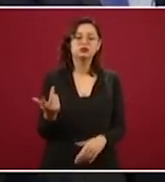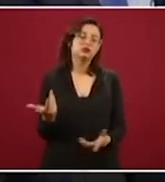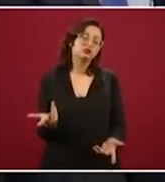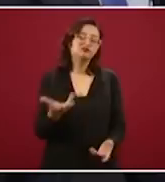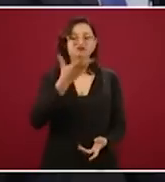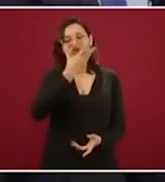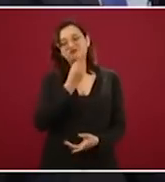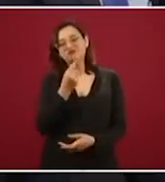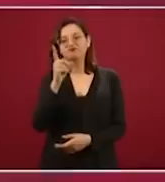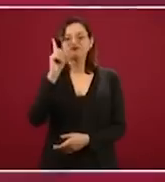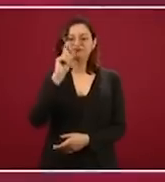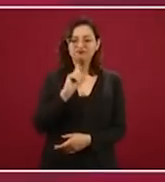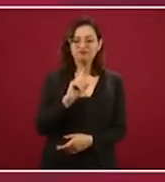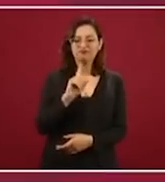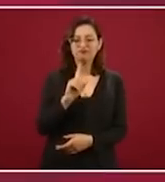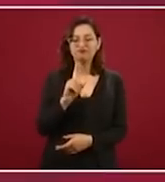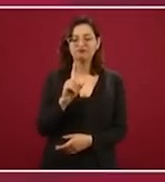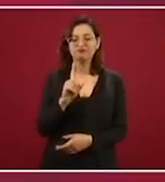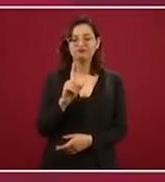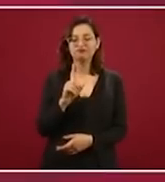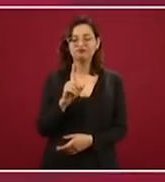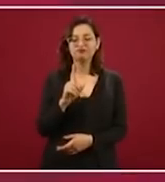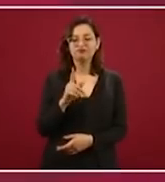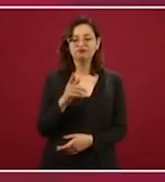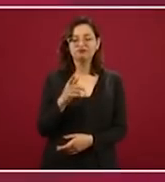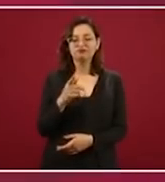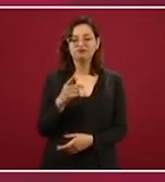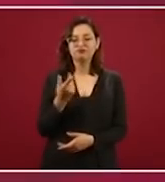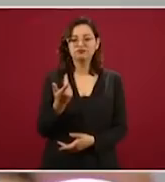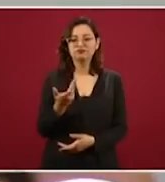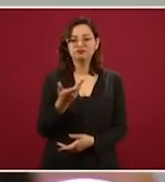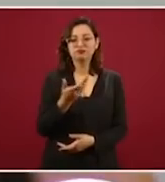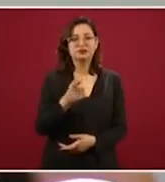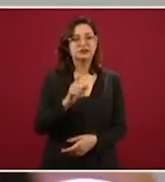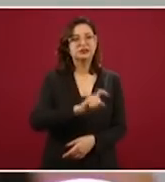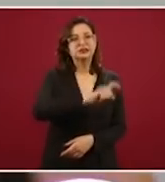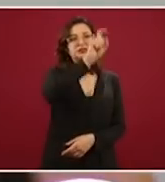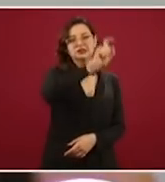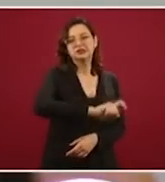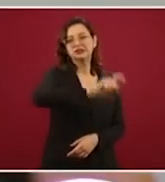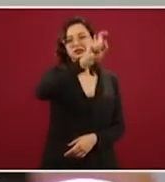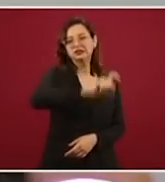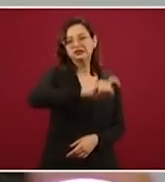muchachas y muchachos de los que pintan son sus hijos.